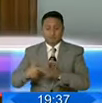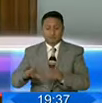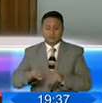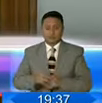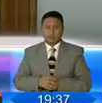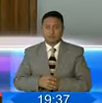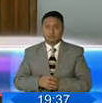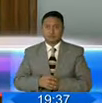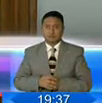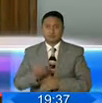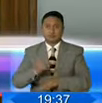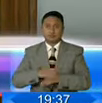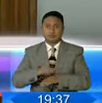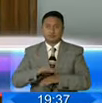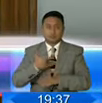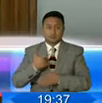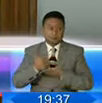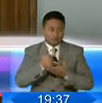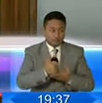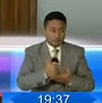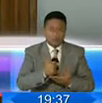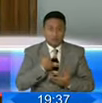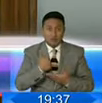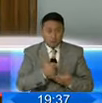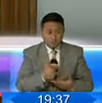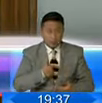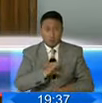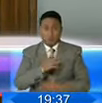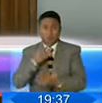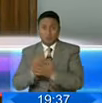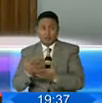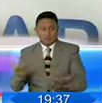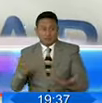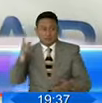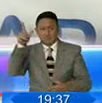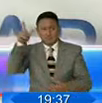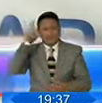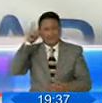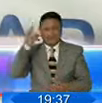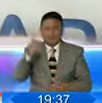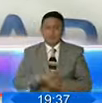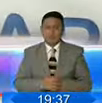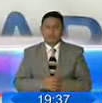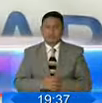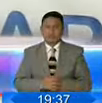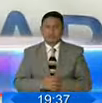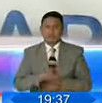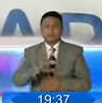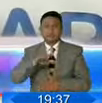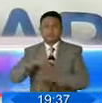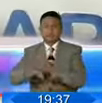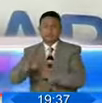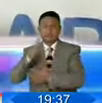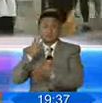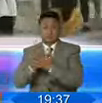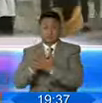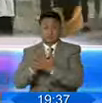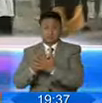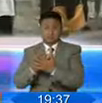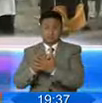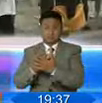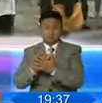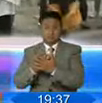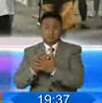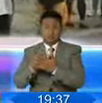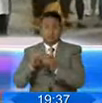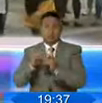Por tratar de salvar la vida, termina uno preso. Eso es una inconsistencia, eso es una locura. Durante el tiempo que permaneció en la cárcel 4 de Quito, recibió